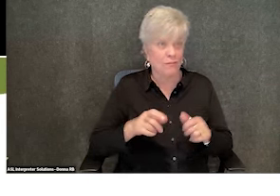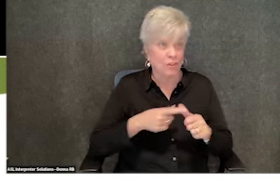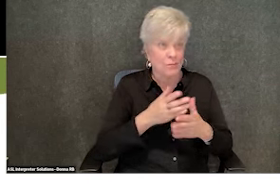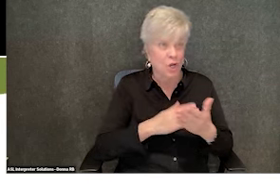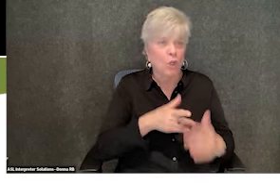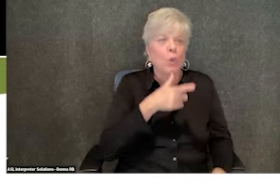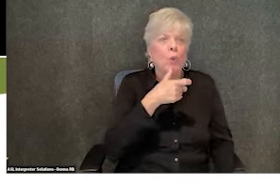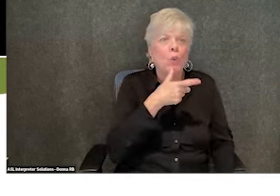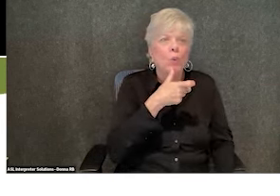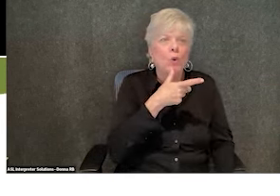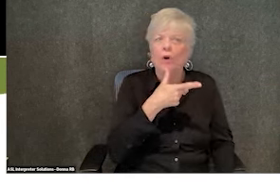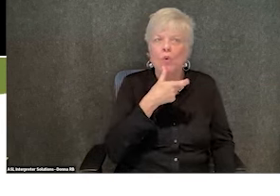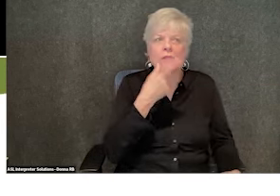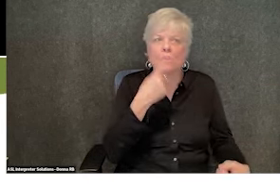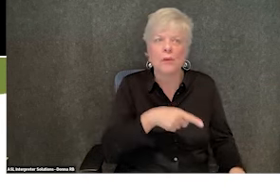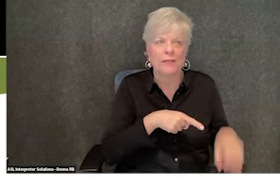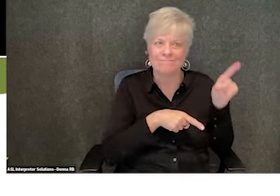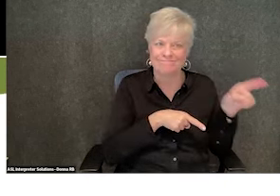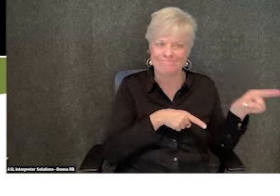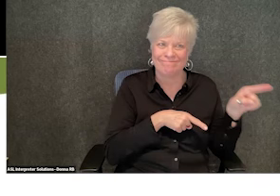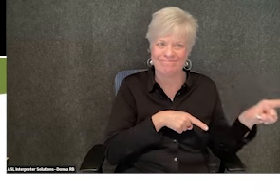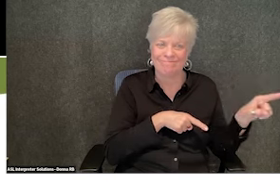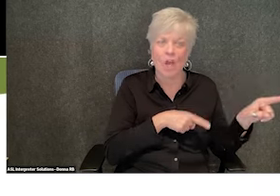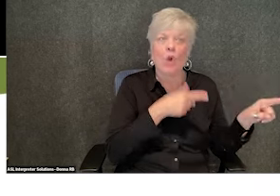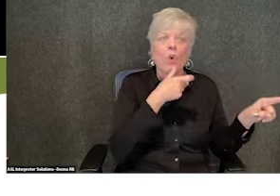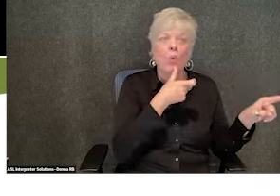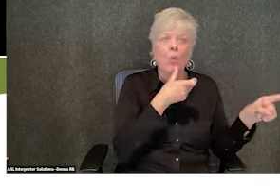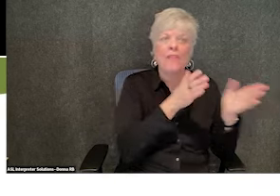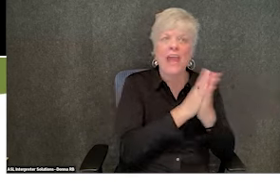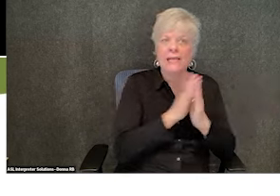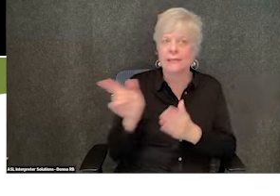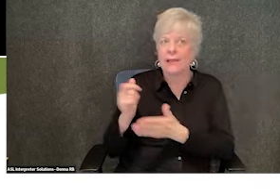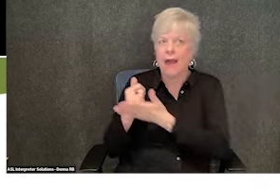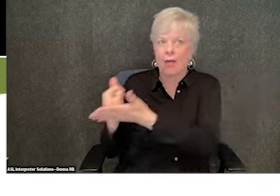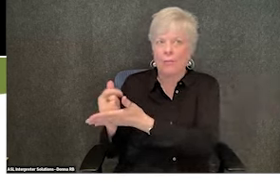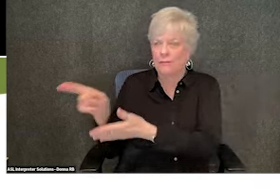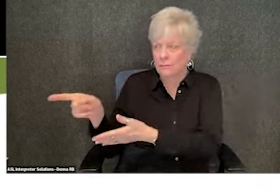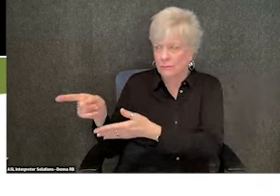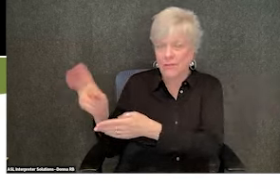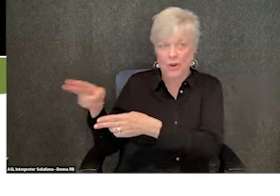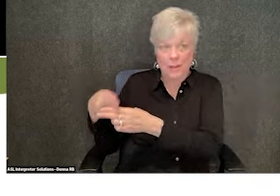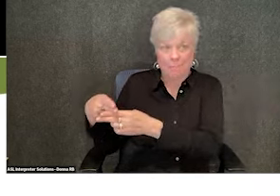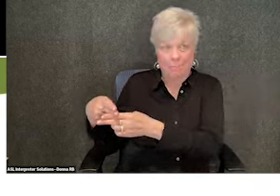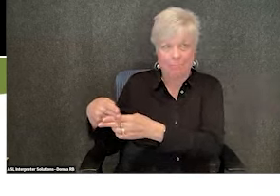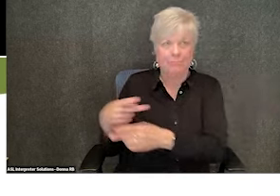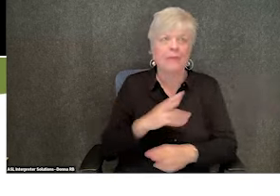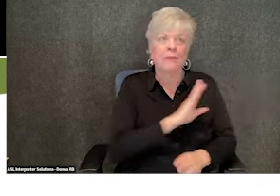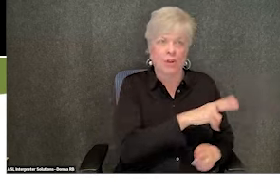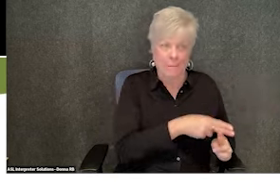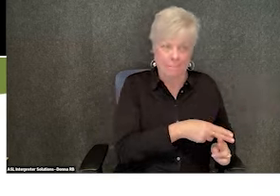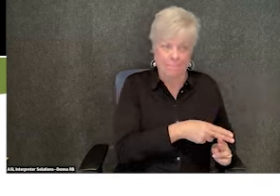notario. Parte de quién es el acuerdo y a quién están pidiendo que le ayude.